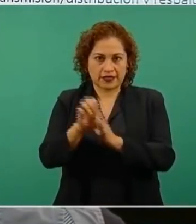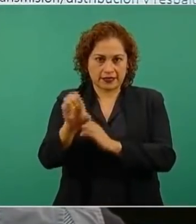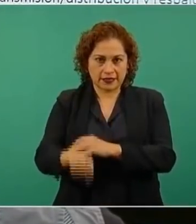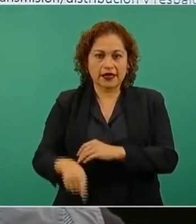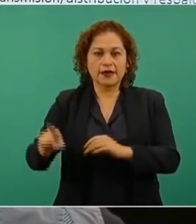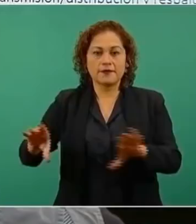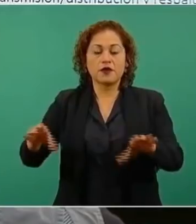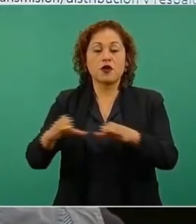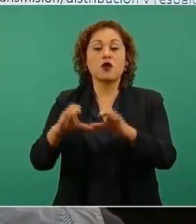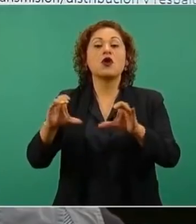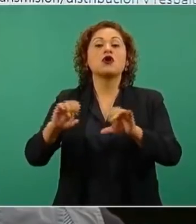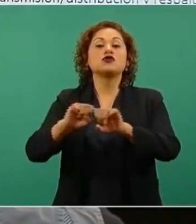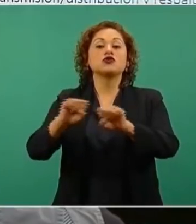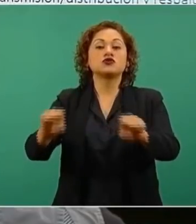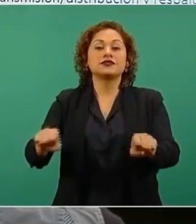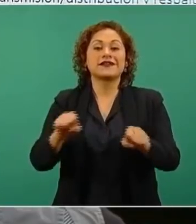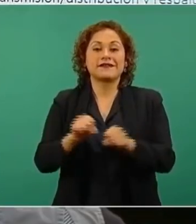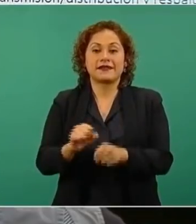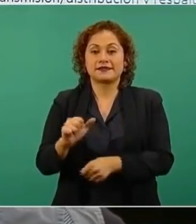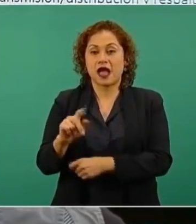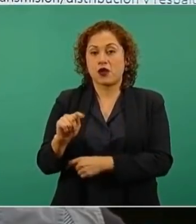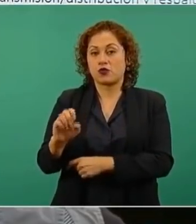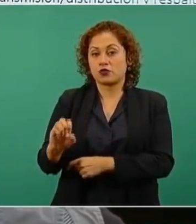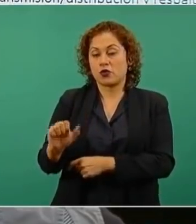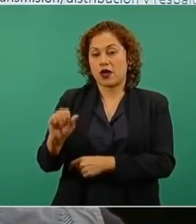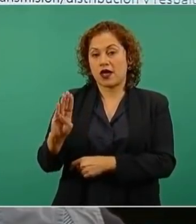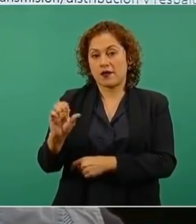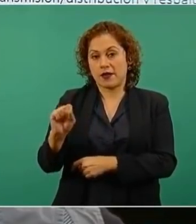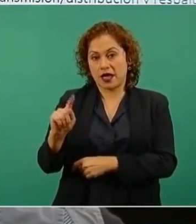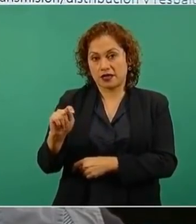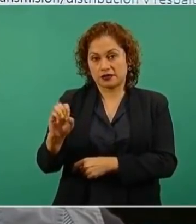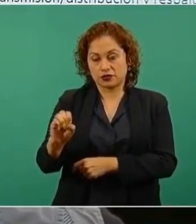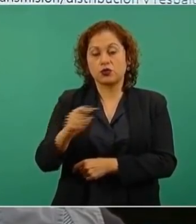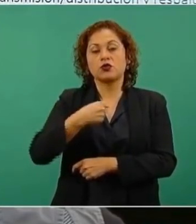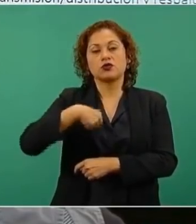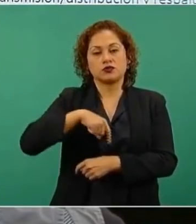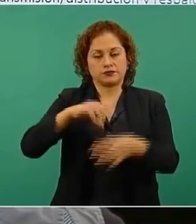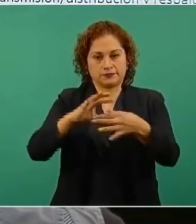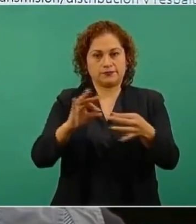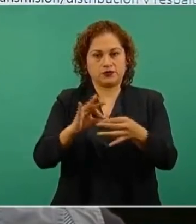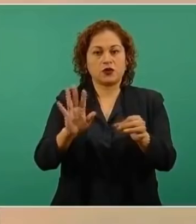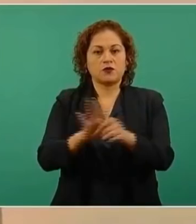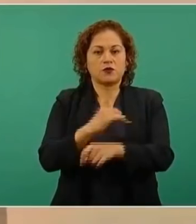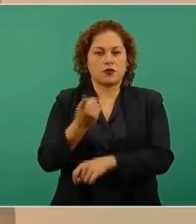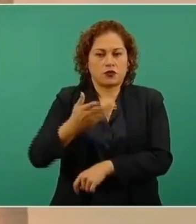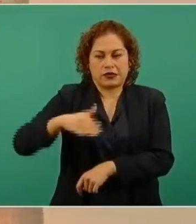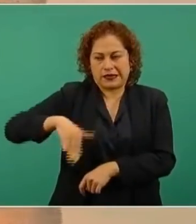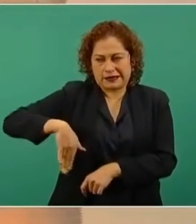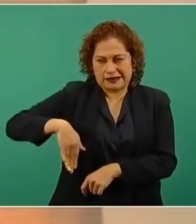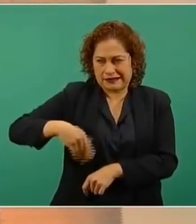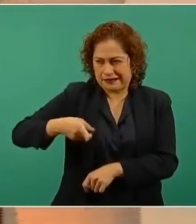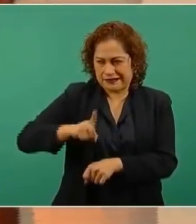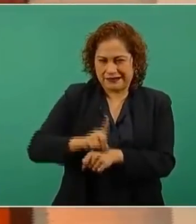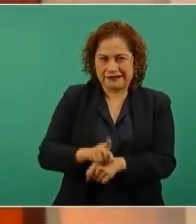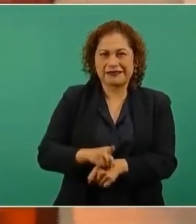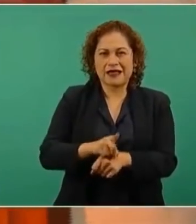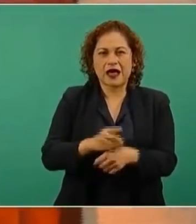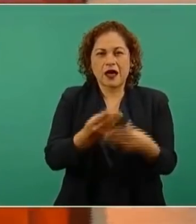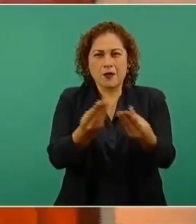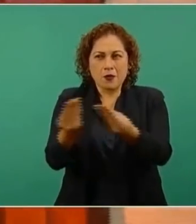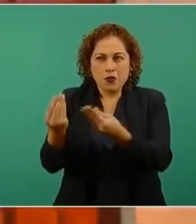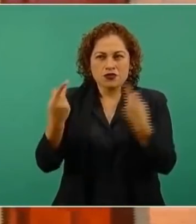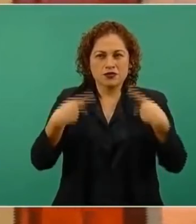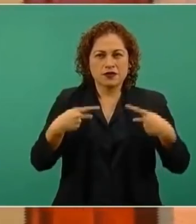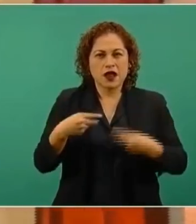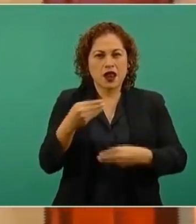autoabasto, y lo sacamos a colación porque en días recientes se ha planteado mucho el tema de las